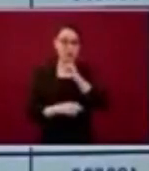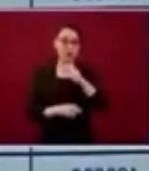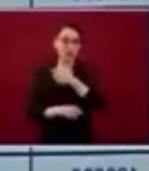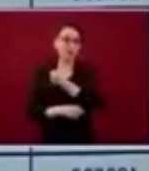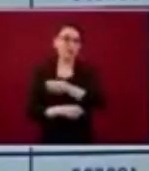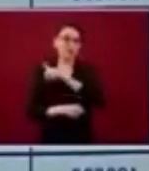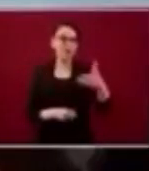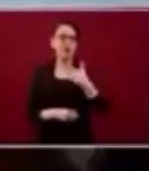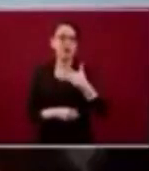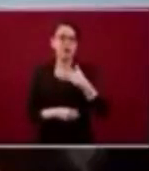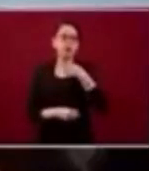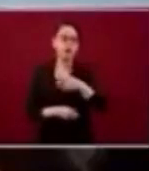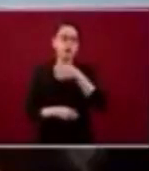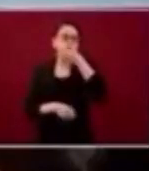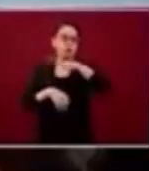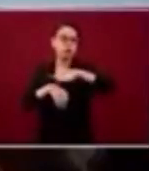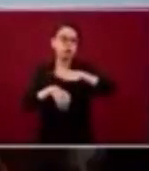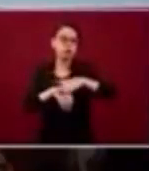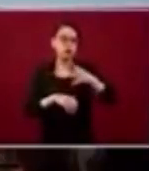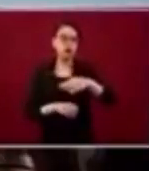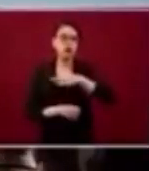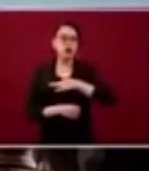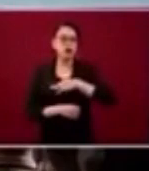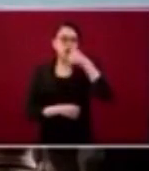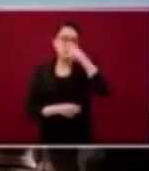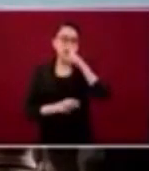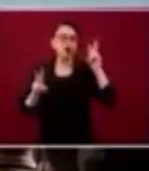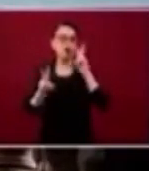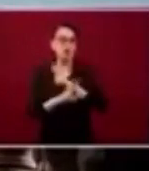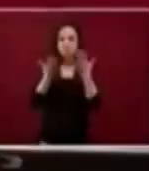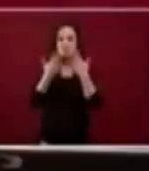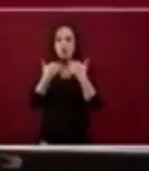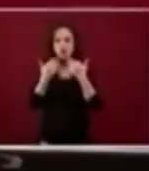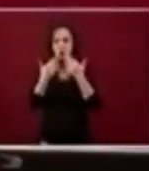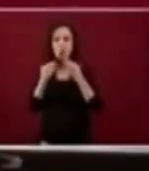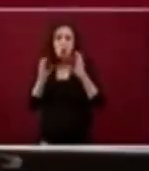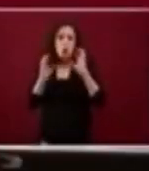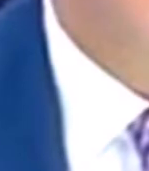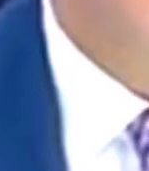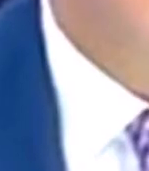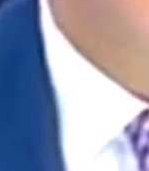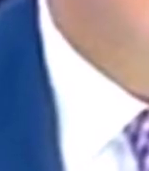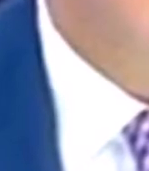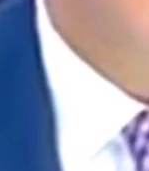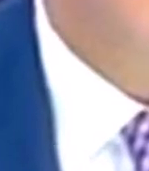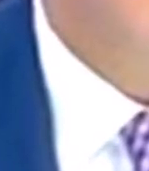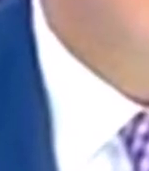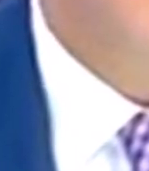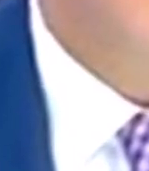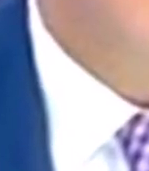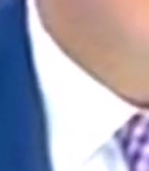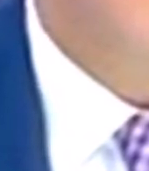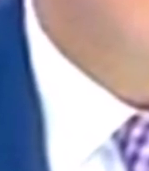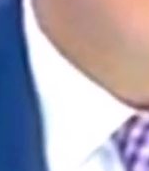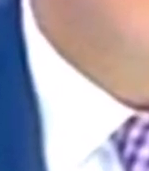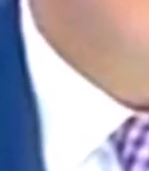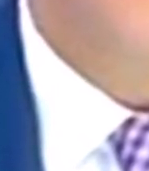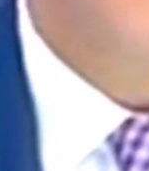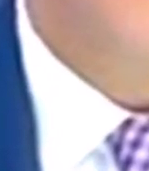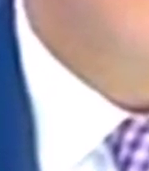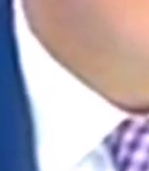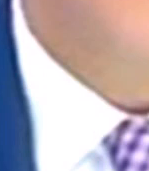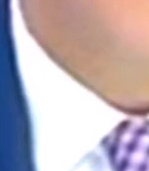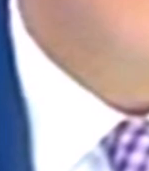propio López-Gatell se fue de bruces en una entrevista con el Wall Street Journal y aceptó sus falsedades. Despiden a Javier Alatorre de TV Azteca